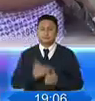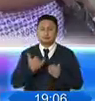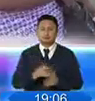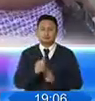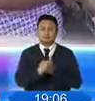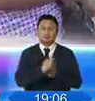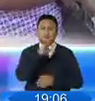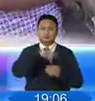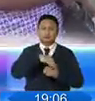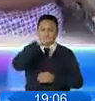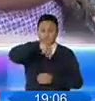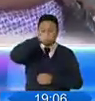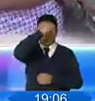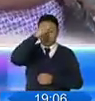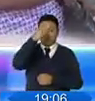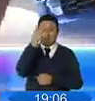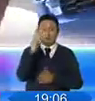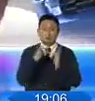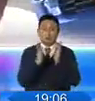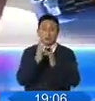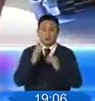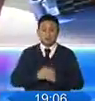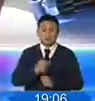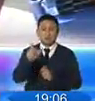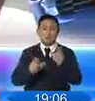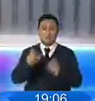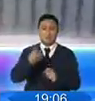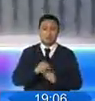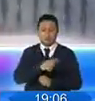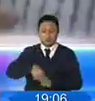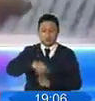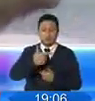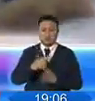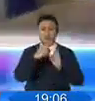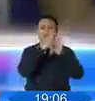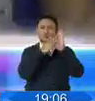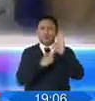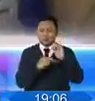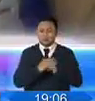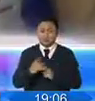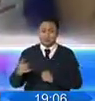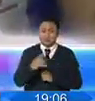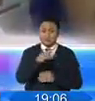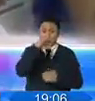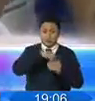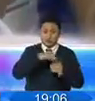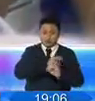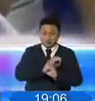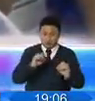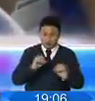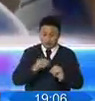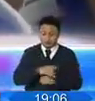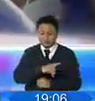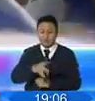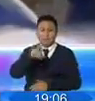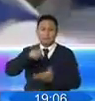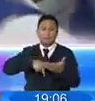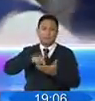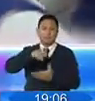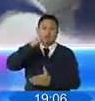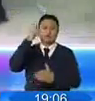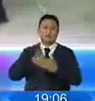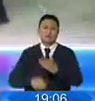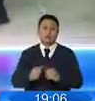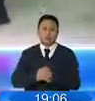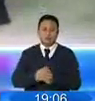a las elecciones de este domingo 2 de abril, las personas que estén empadronadas y no asistan a ejercer este derecho deberán cancelar una